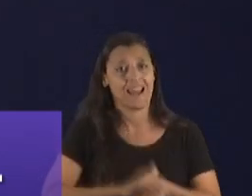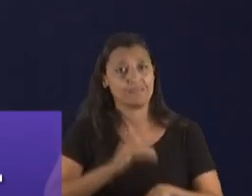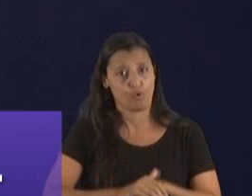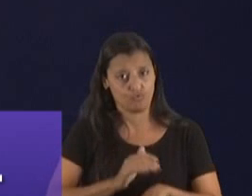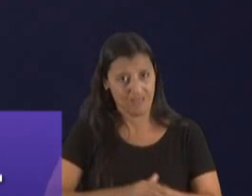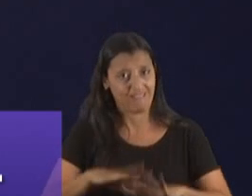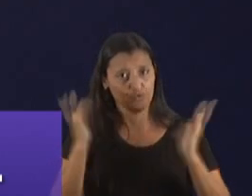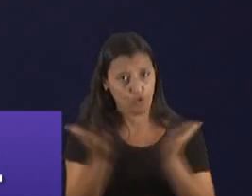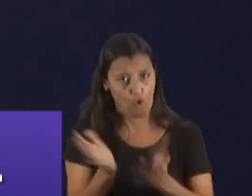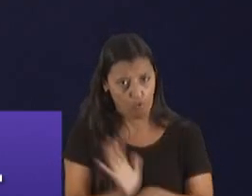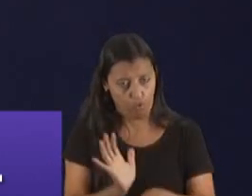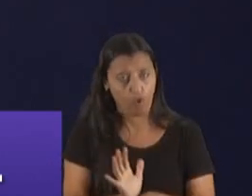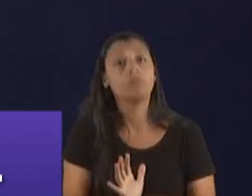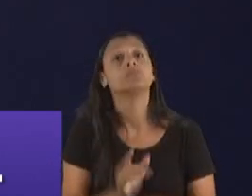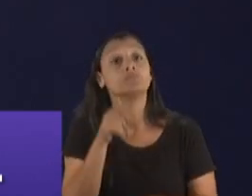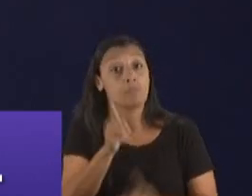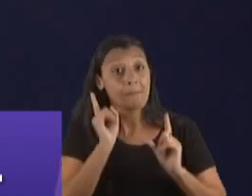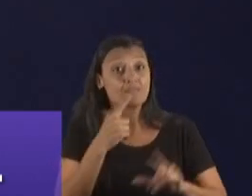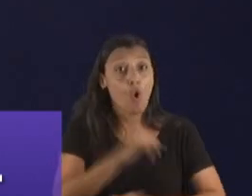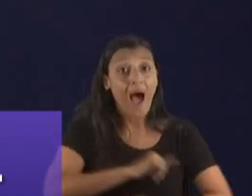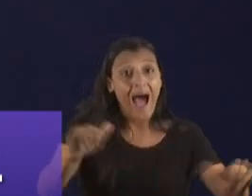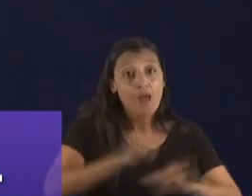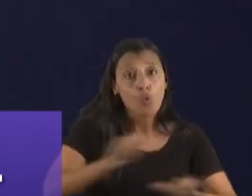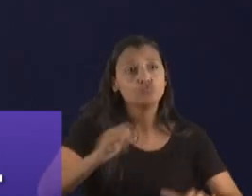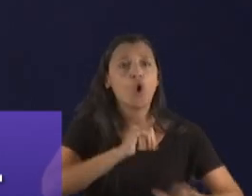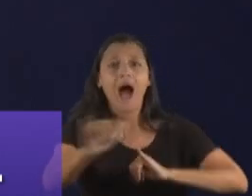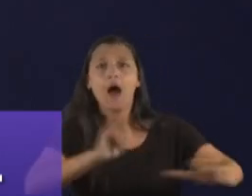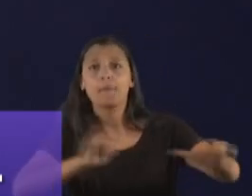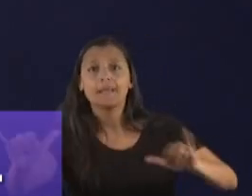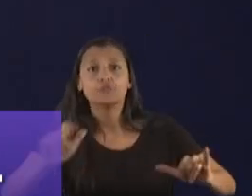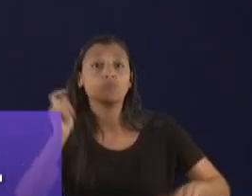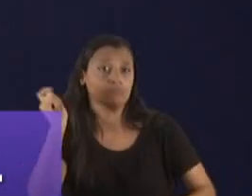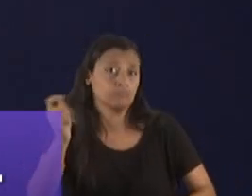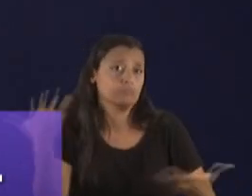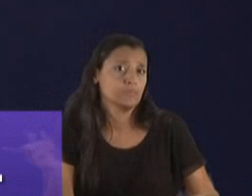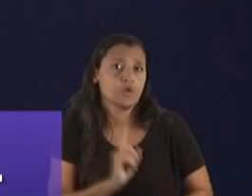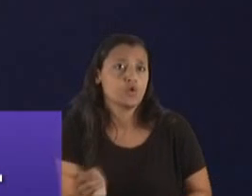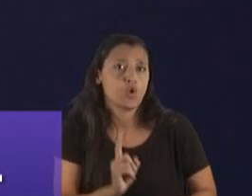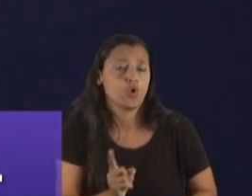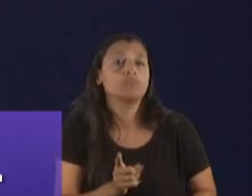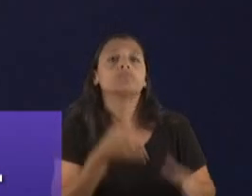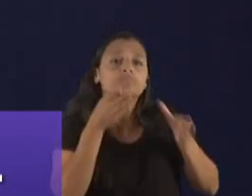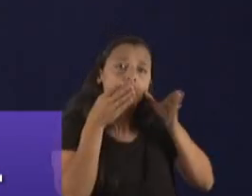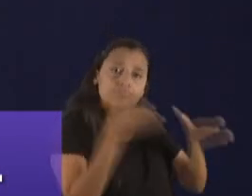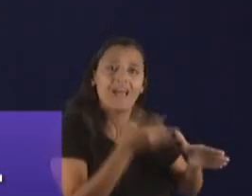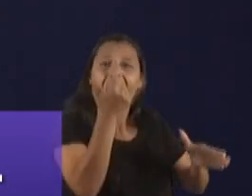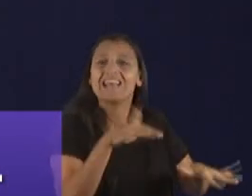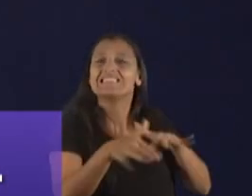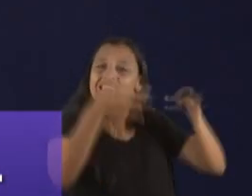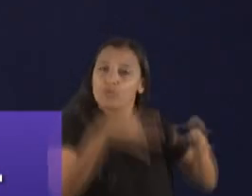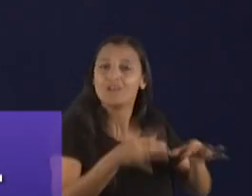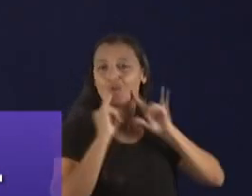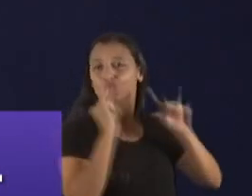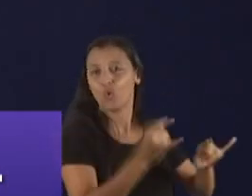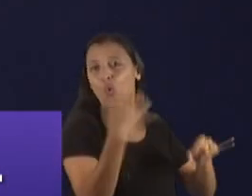gobierno, que parte de esa comunicación, por supuesto, está descentralizada en los ministerios para temas puntuales. De hecho, yo muchas veces